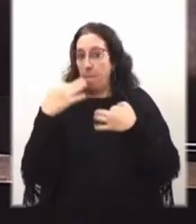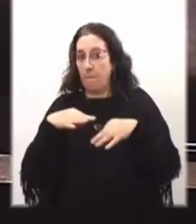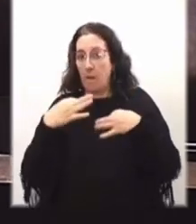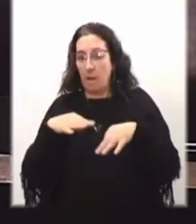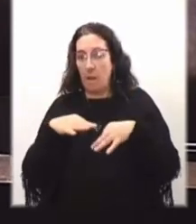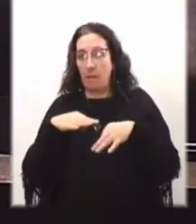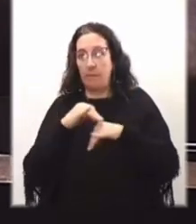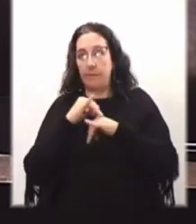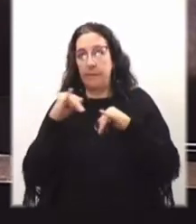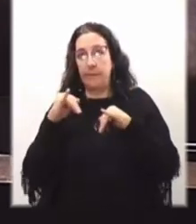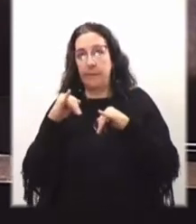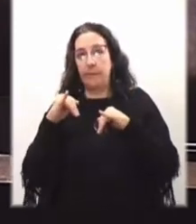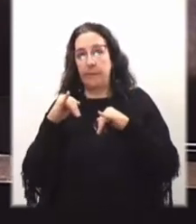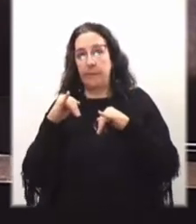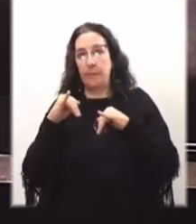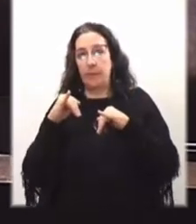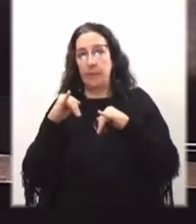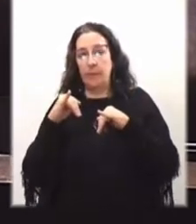teniendo